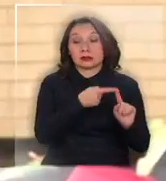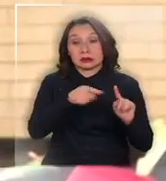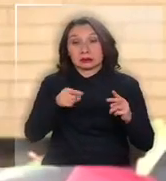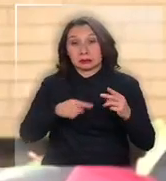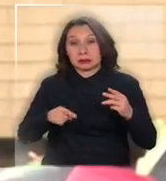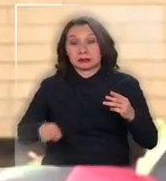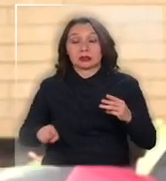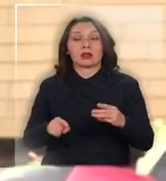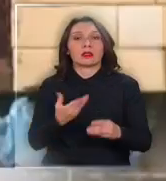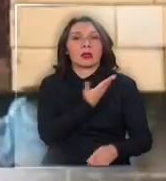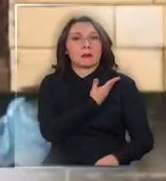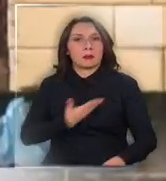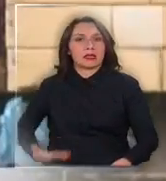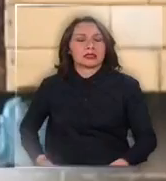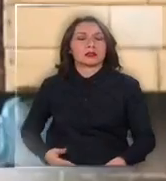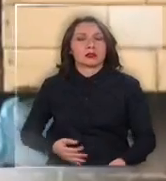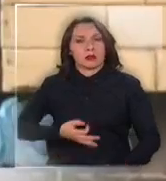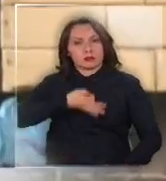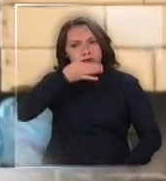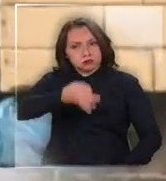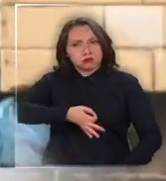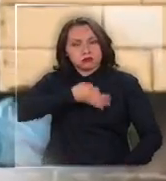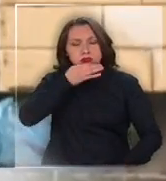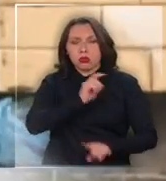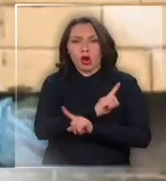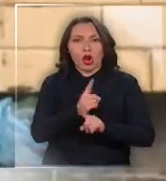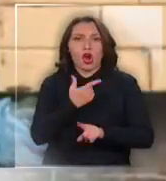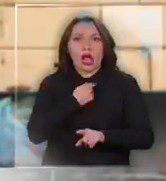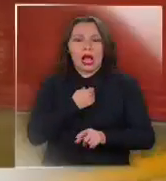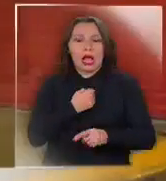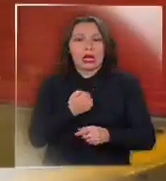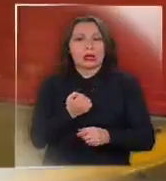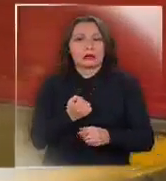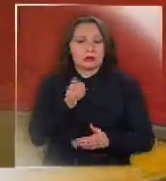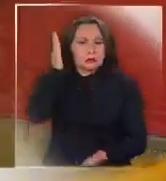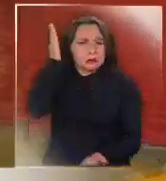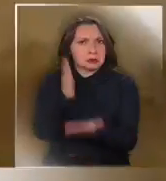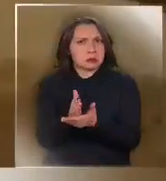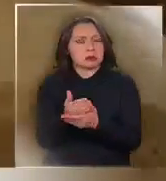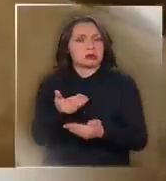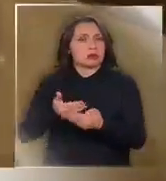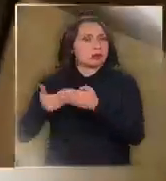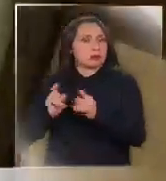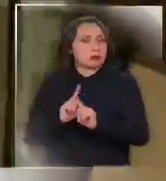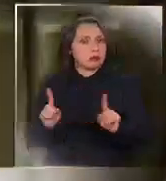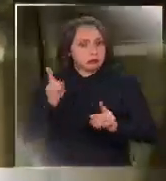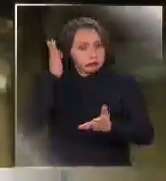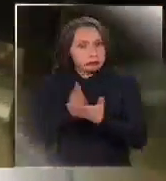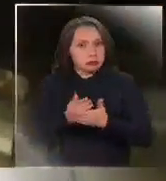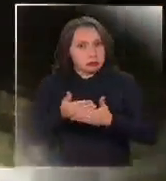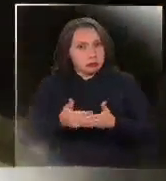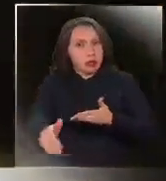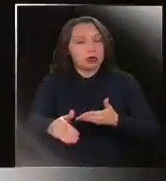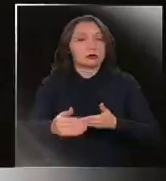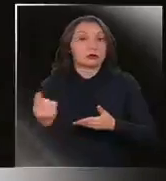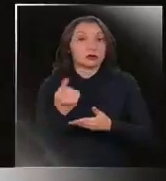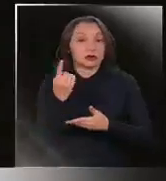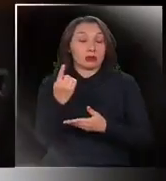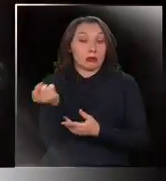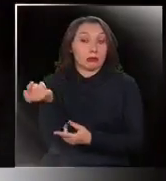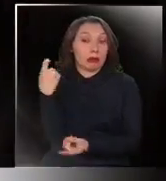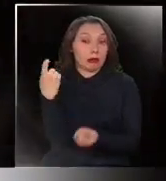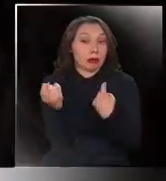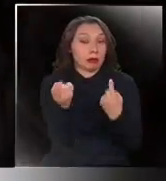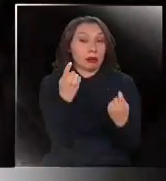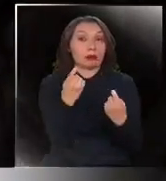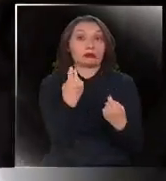semanas, el mandatario reforzó su discurso de no retroceder su línea dura, pero al verse prácticamente solo y recriminado